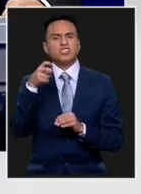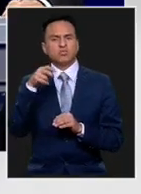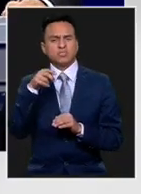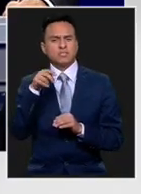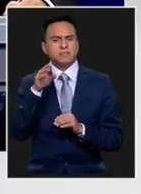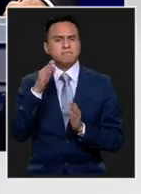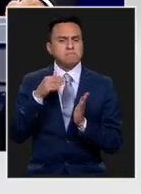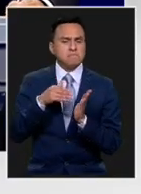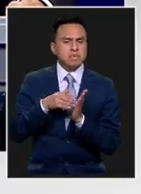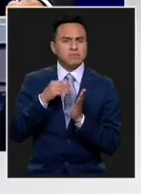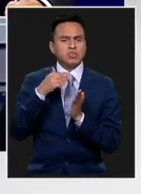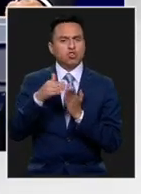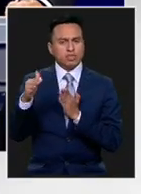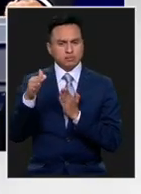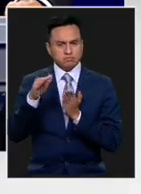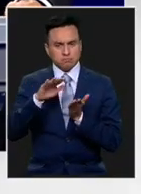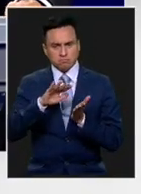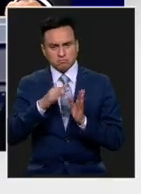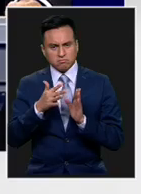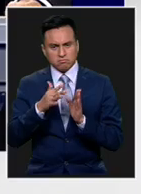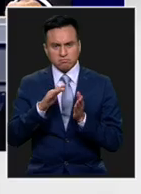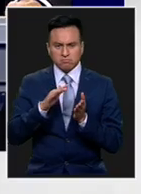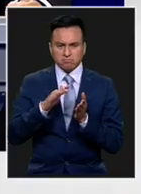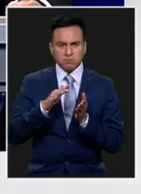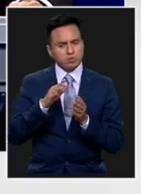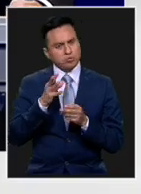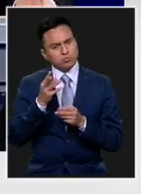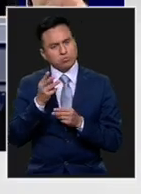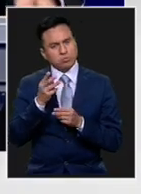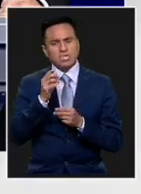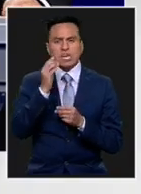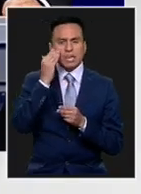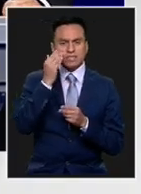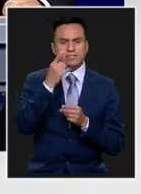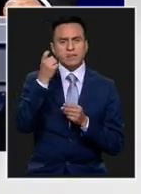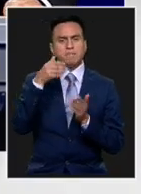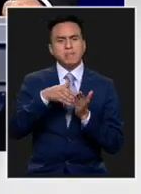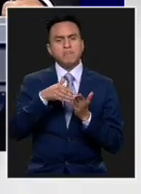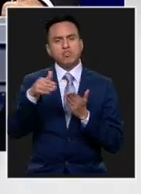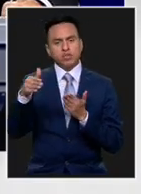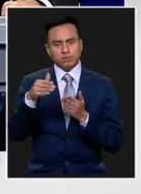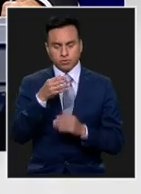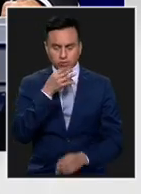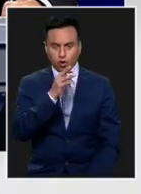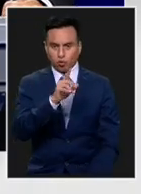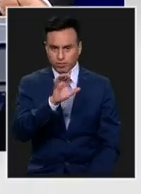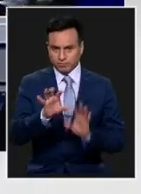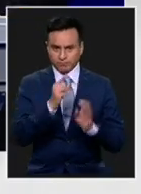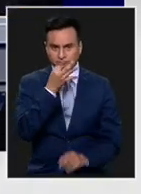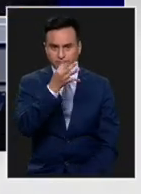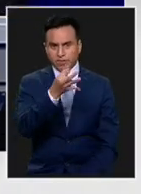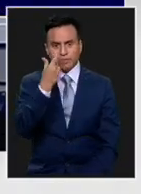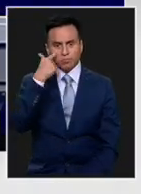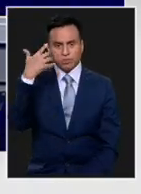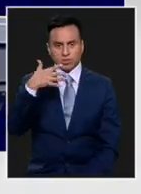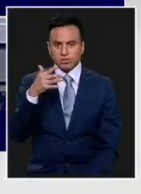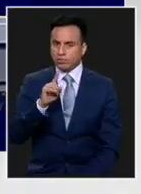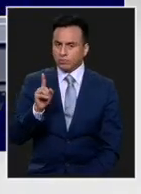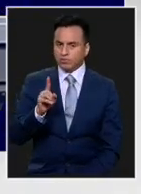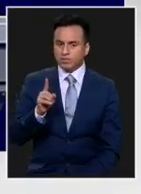ciento y tantos mil millones, ¿sí? Son casi 100 mil millones. Pero te voy a decir una cosa. Te voy a decir una cosa que es bien importante.